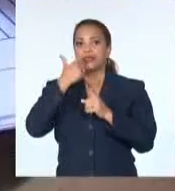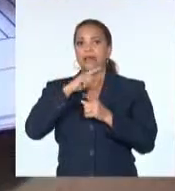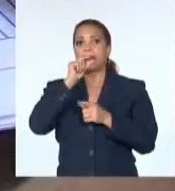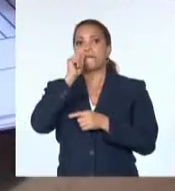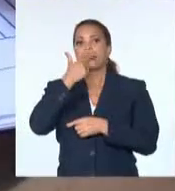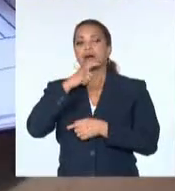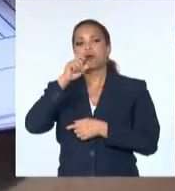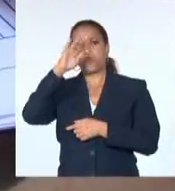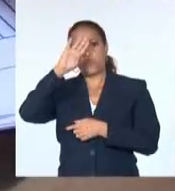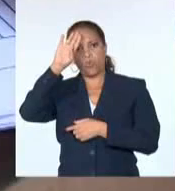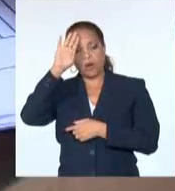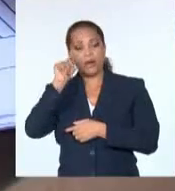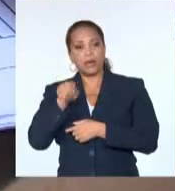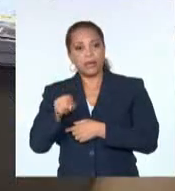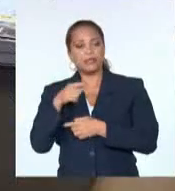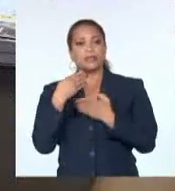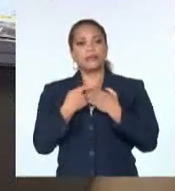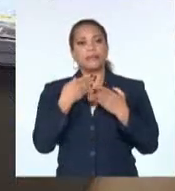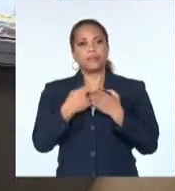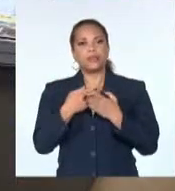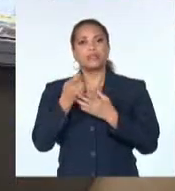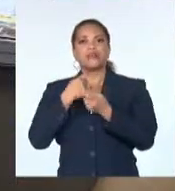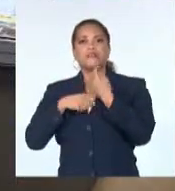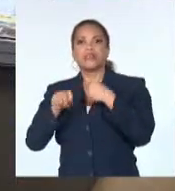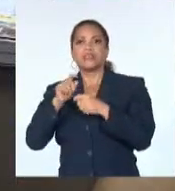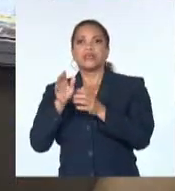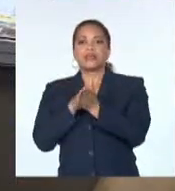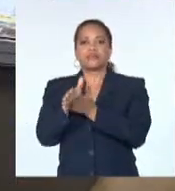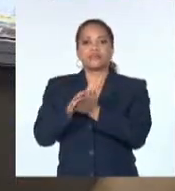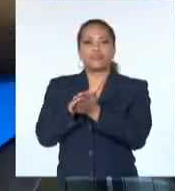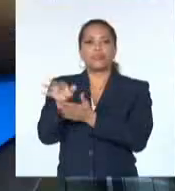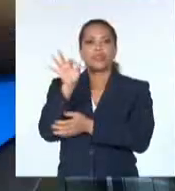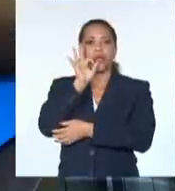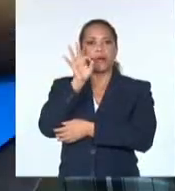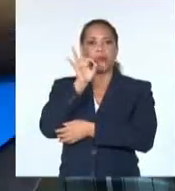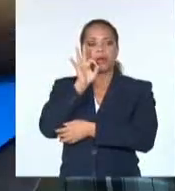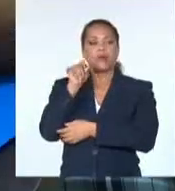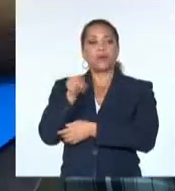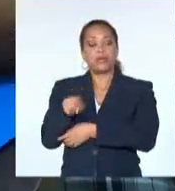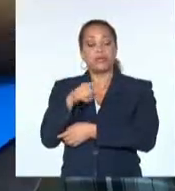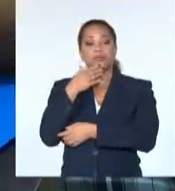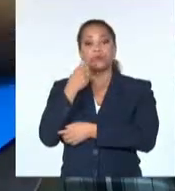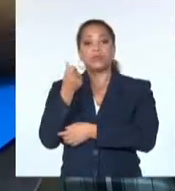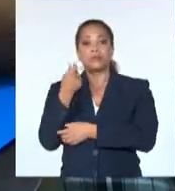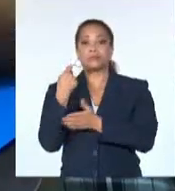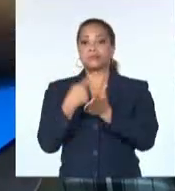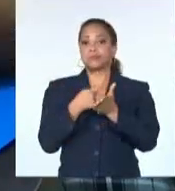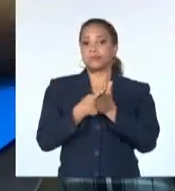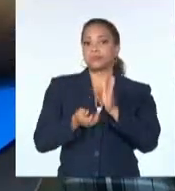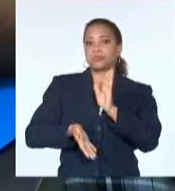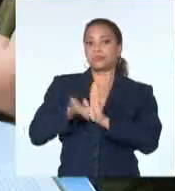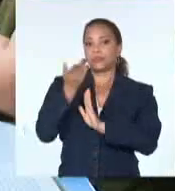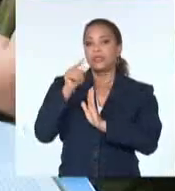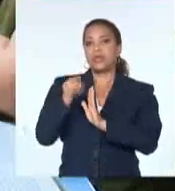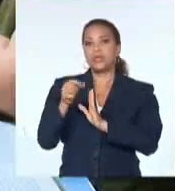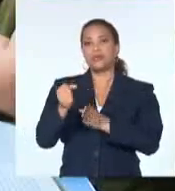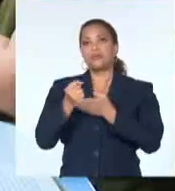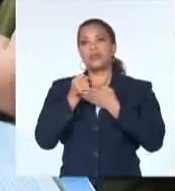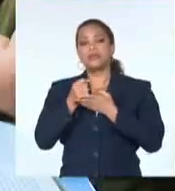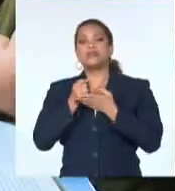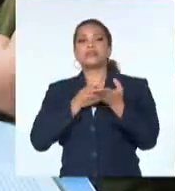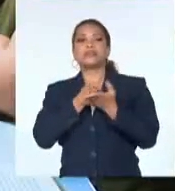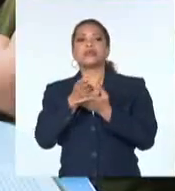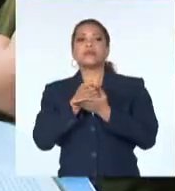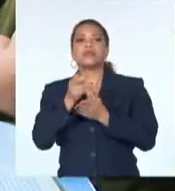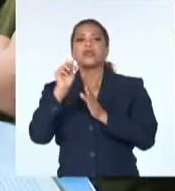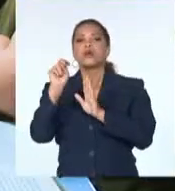que produce bienes para la exportación como el habano, rublo que genera niveles altos de liquidez, favorece el seguimiento a las normativas